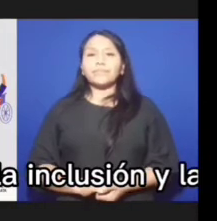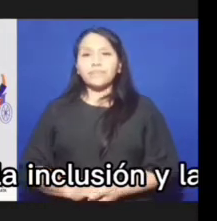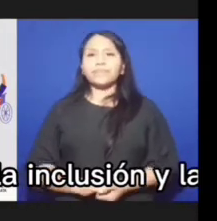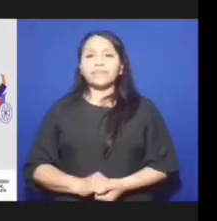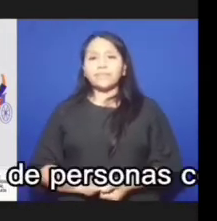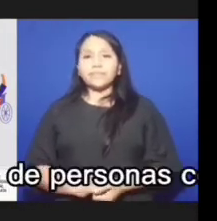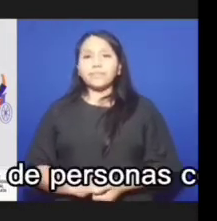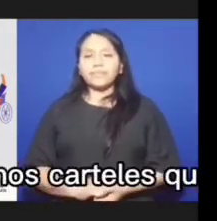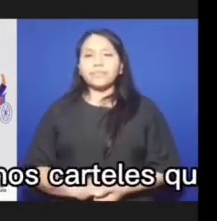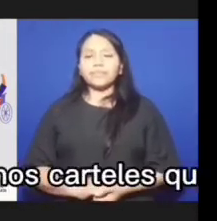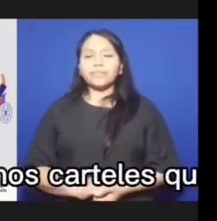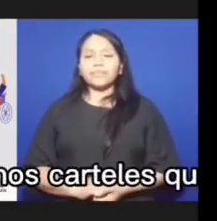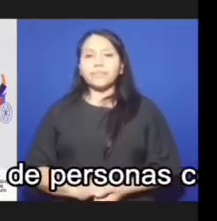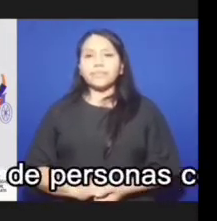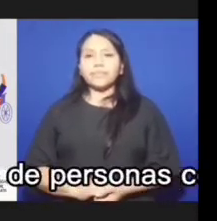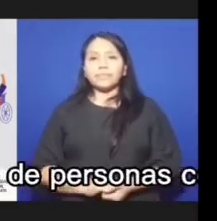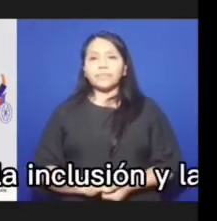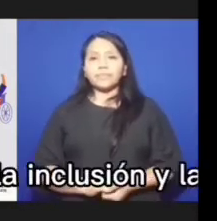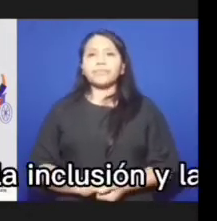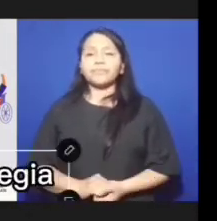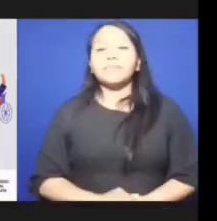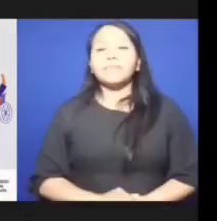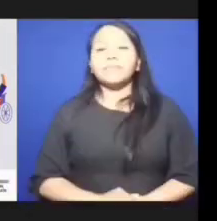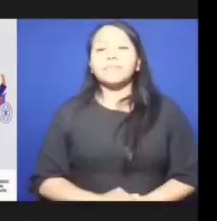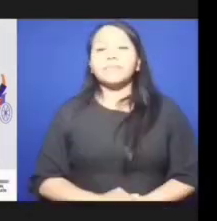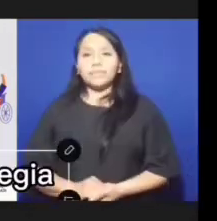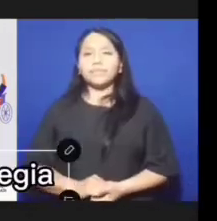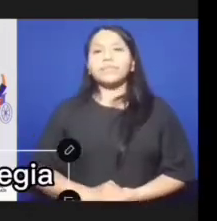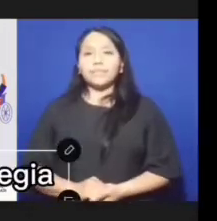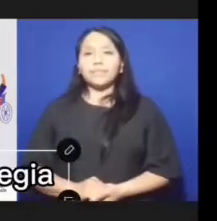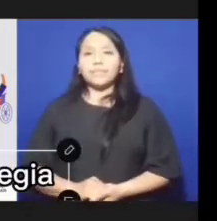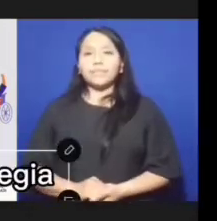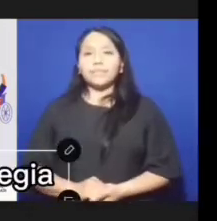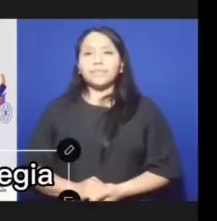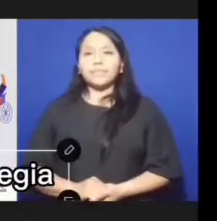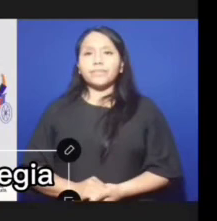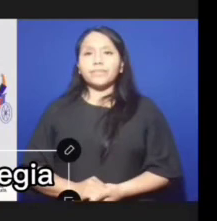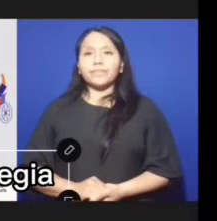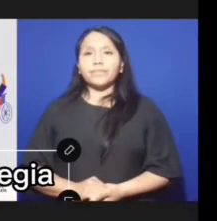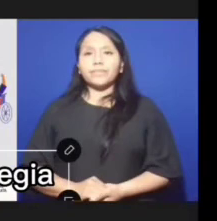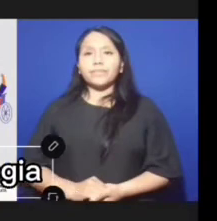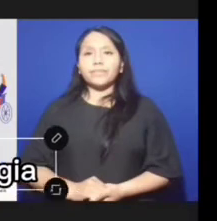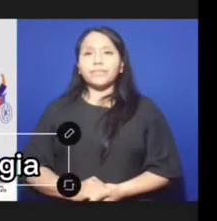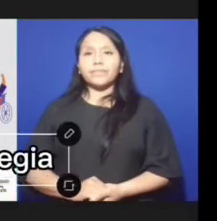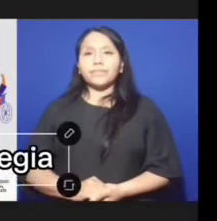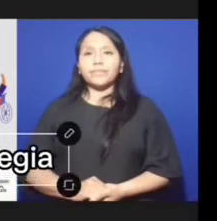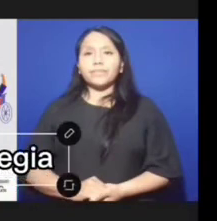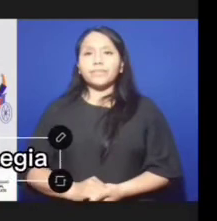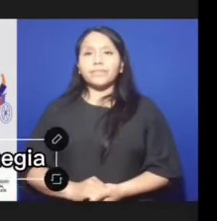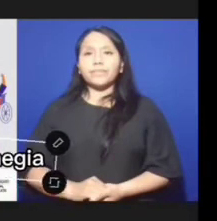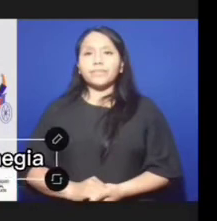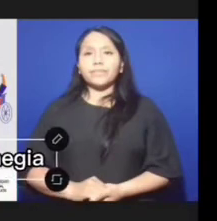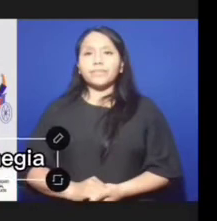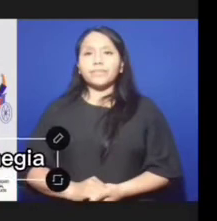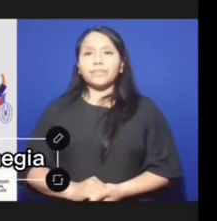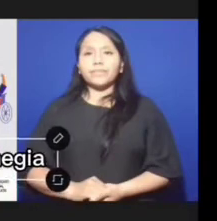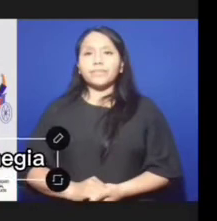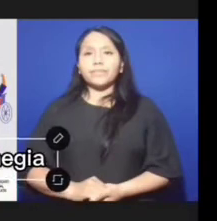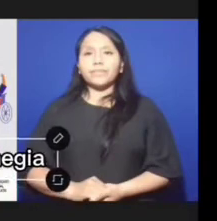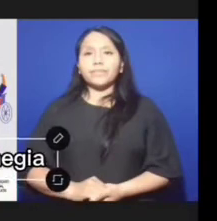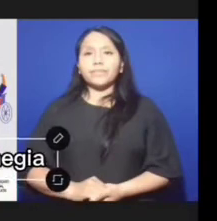retocar editar y demás bien entonces lo que vamos a hacer por